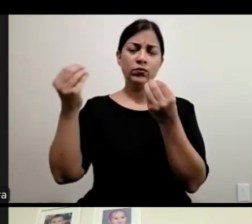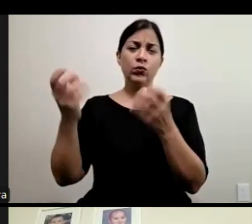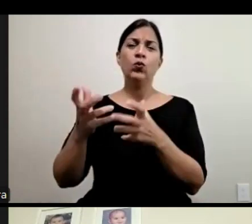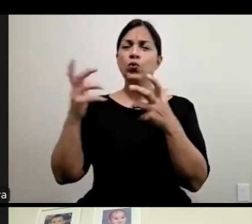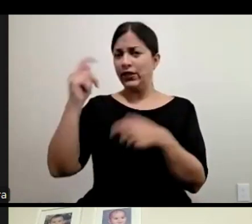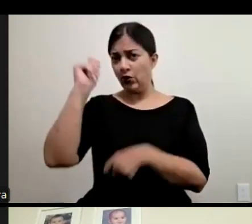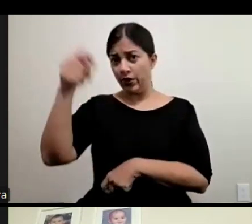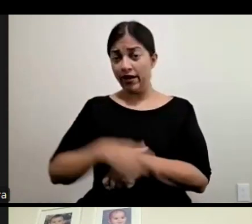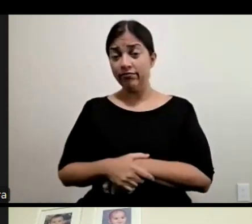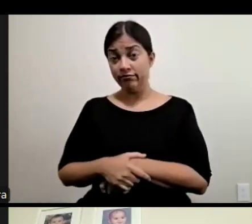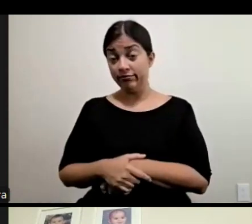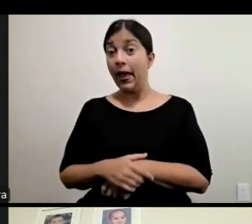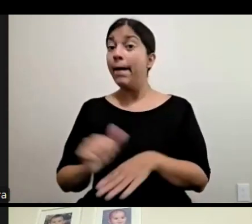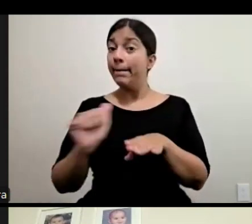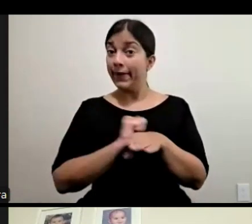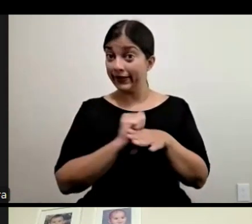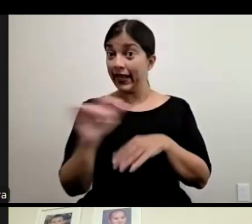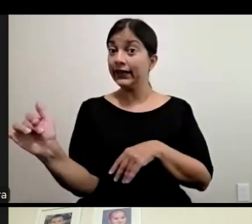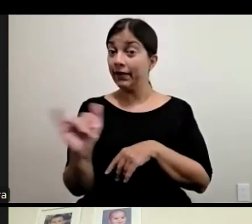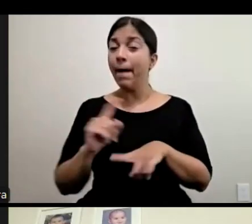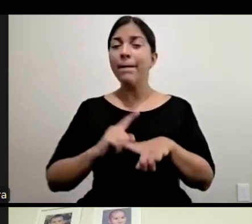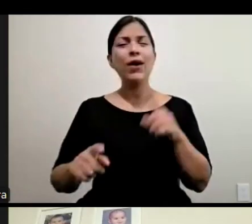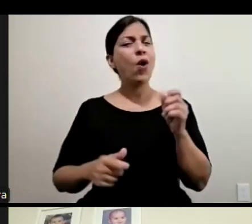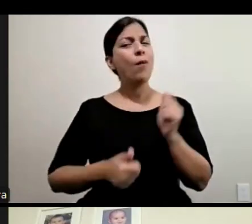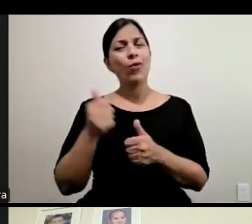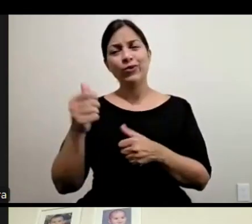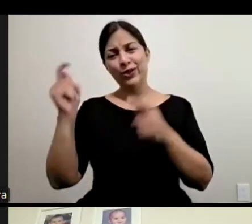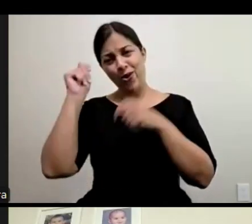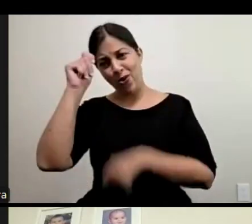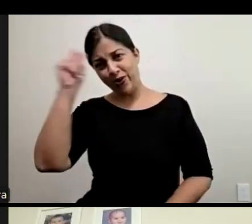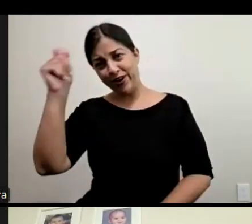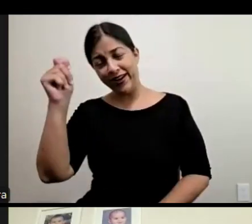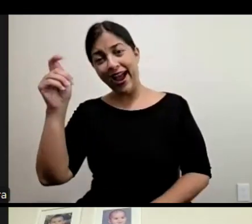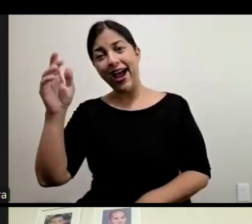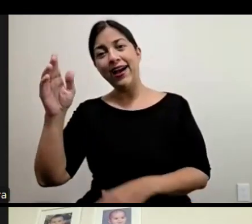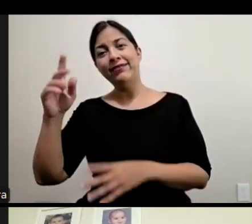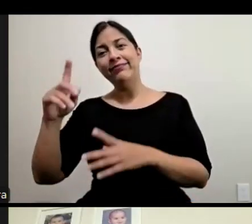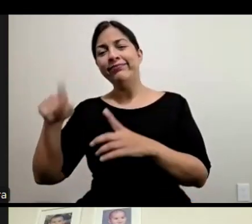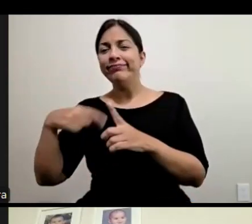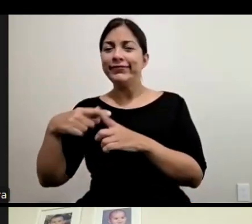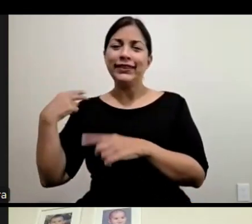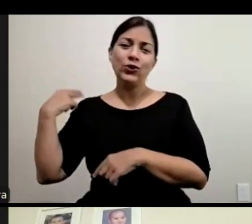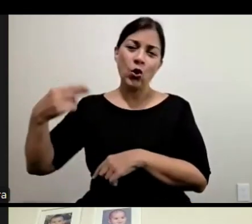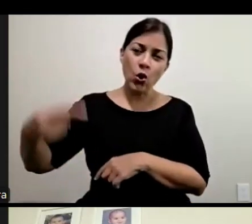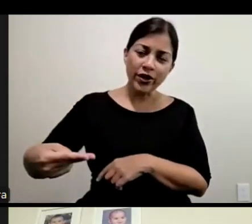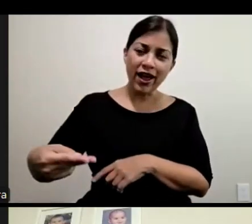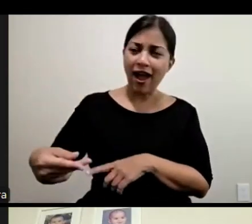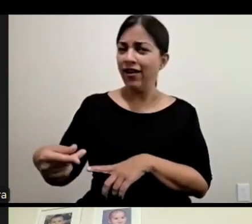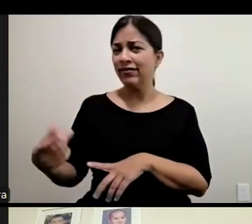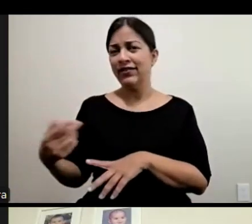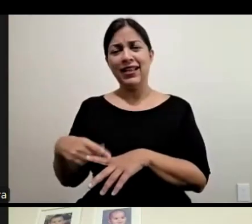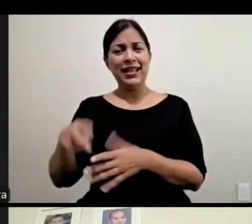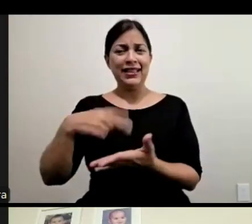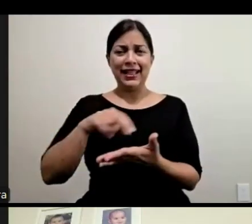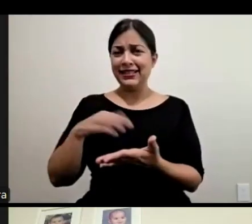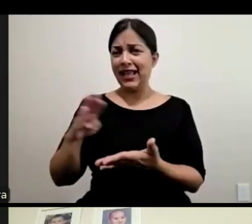También práctica. Pero era más teórico, ¿verdad? De lo que es la historia, de dónde viene la danza barroca, etcétera.